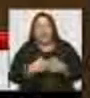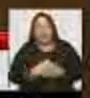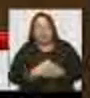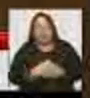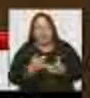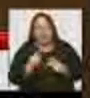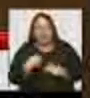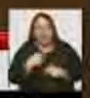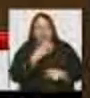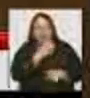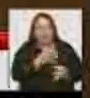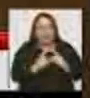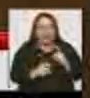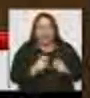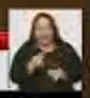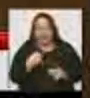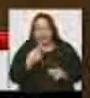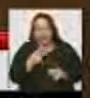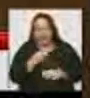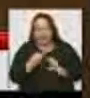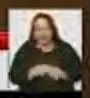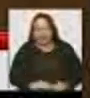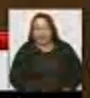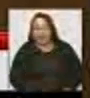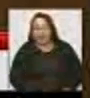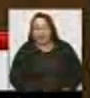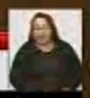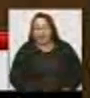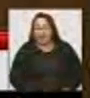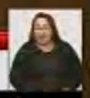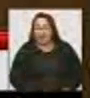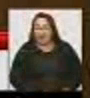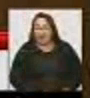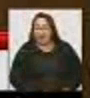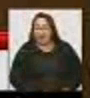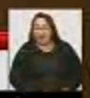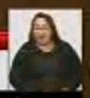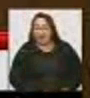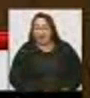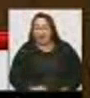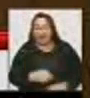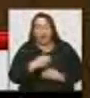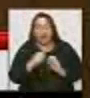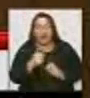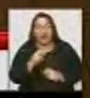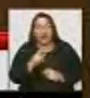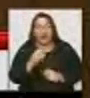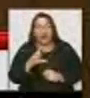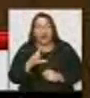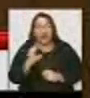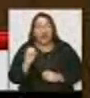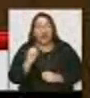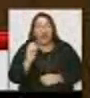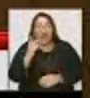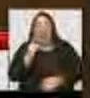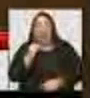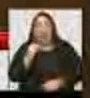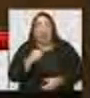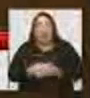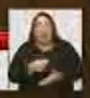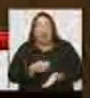Bueno, en todo caso, no sé a quién recurrir, presidente, para que se vea mi proyecto, para que el proyecto decía de que el arancel o los